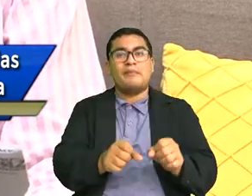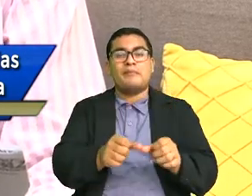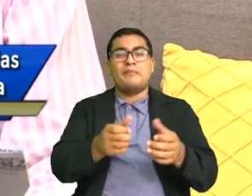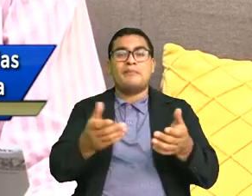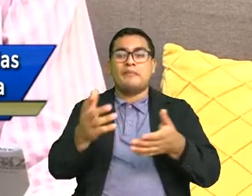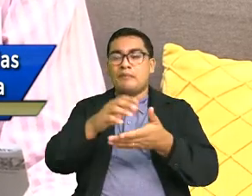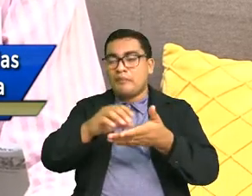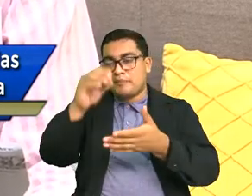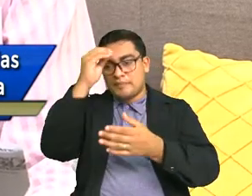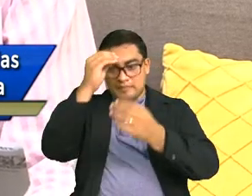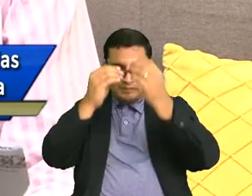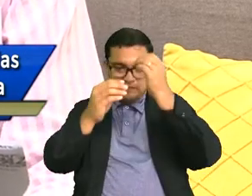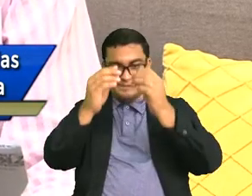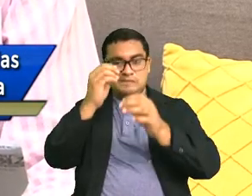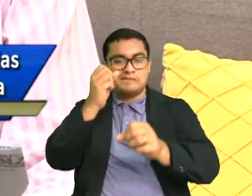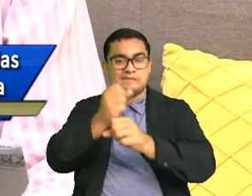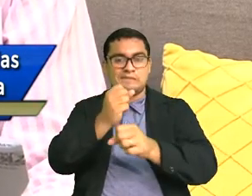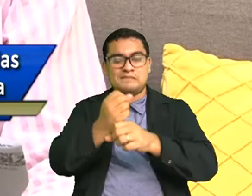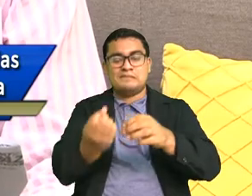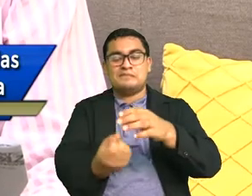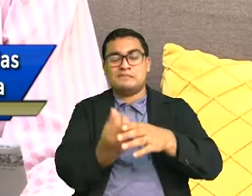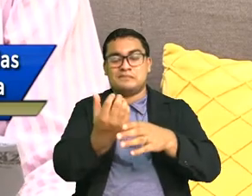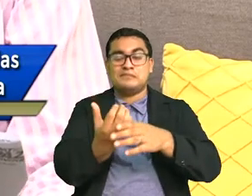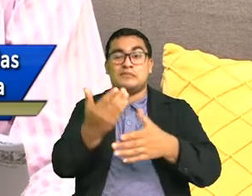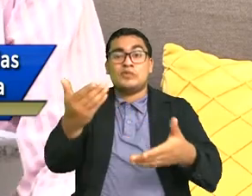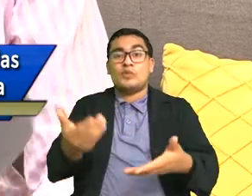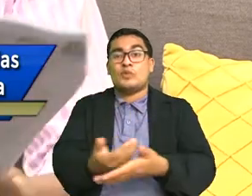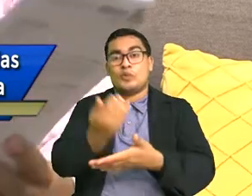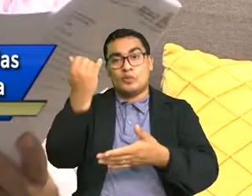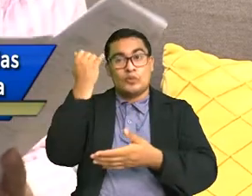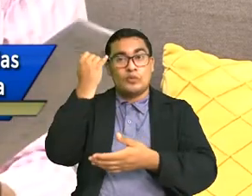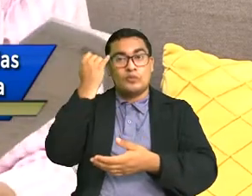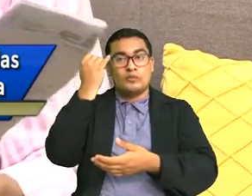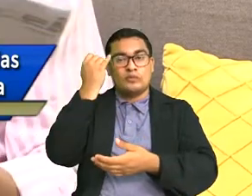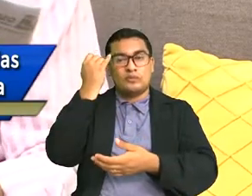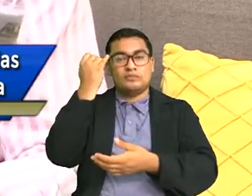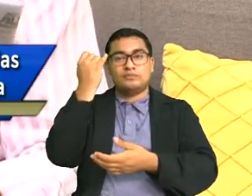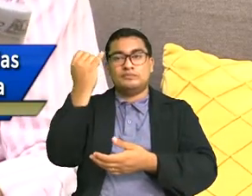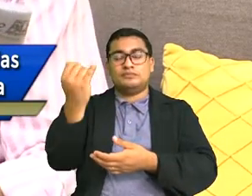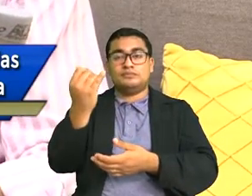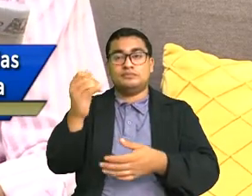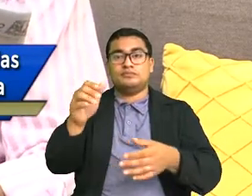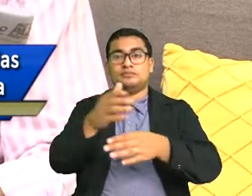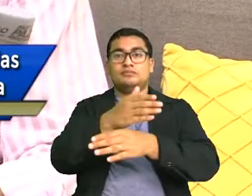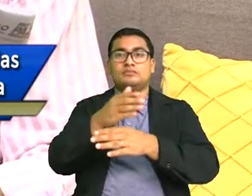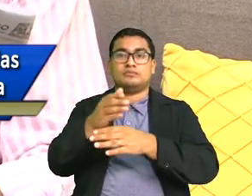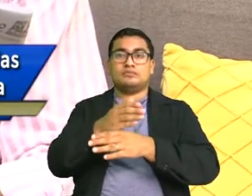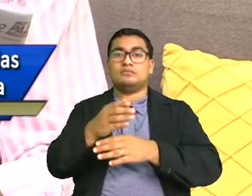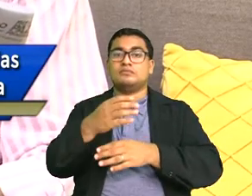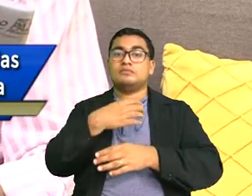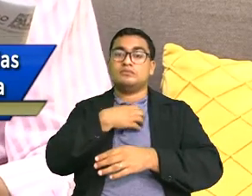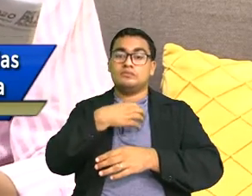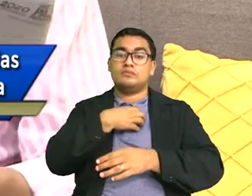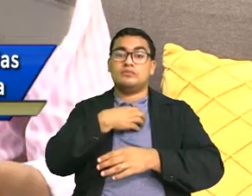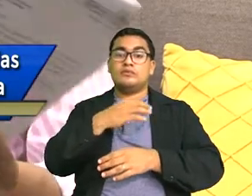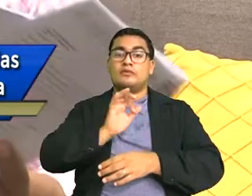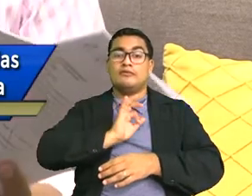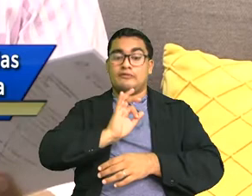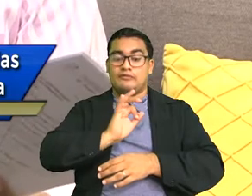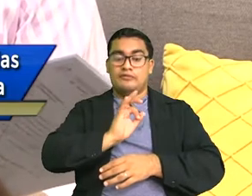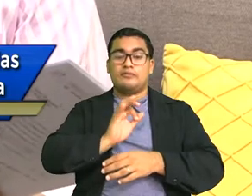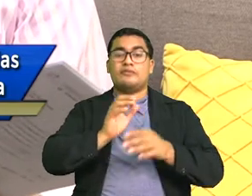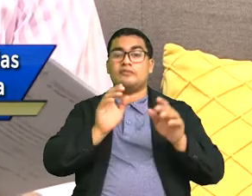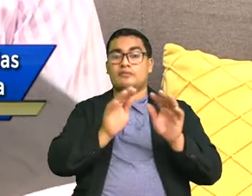dinamizar y incrementar su creatividad para en esas condiciones de esa finca lograr que la familia logre ver